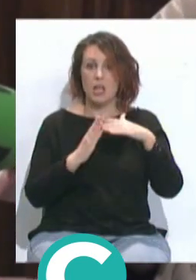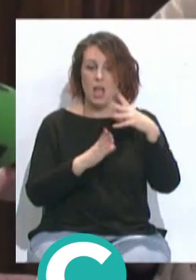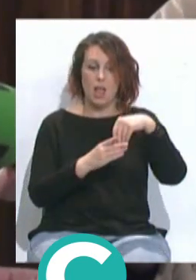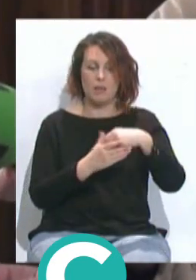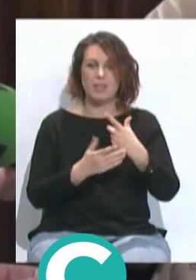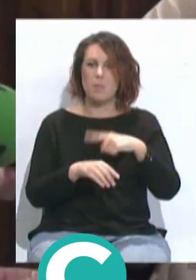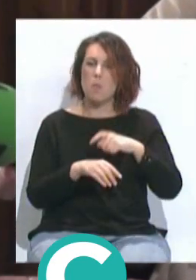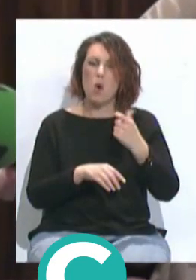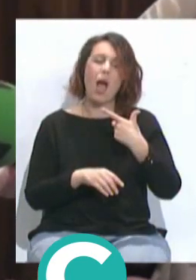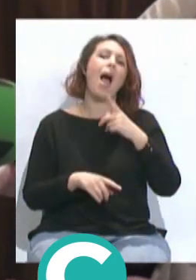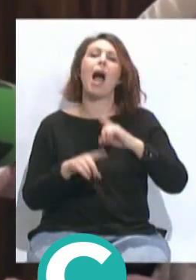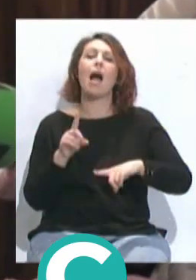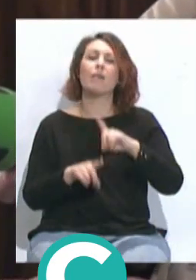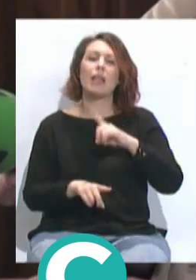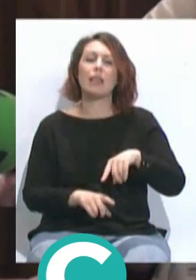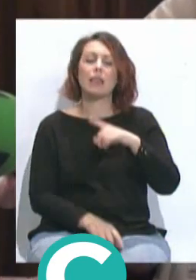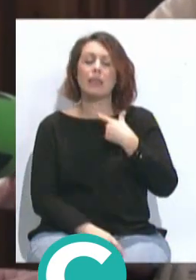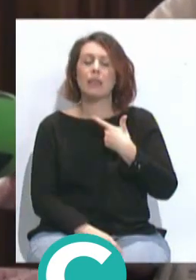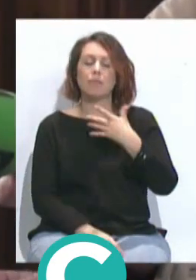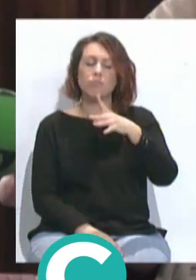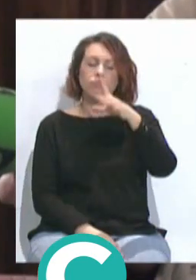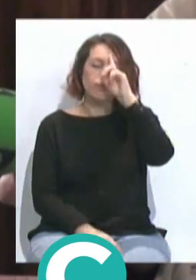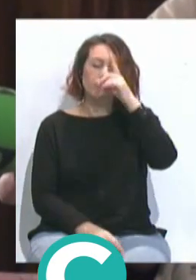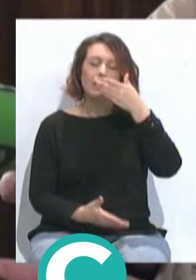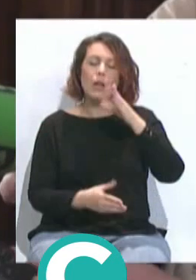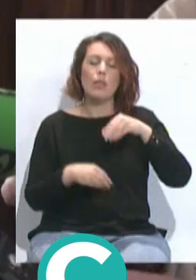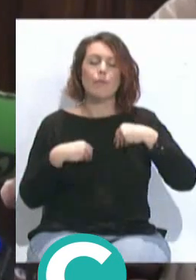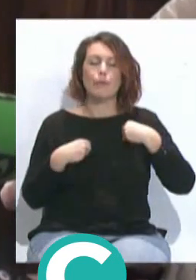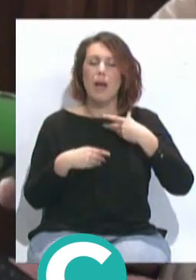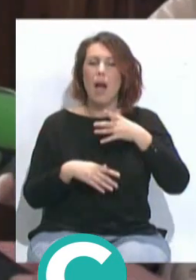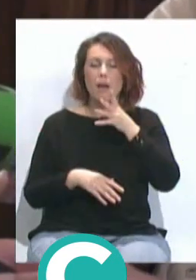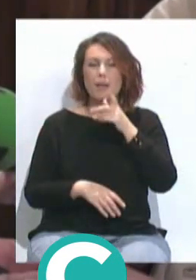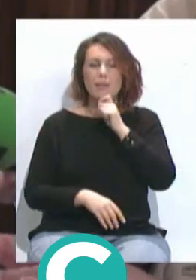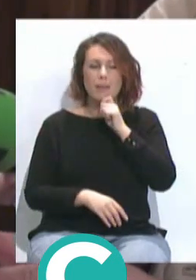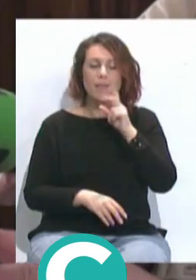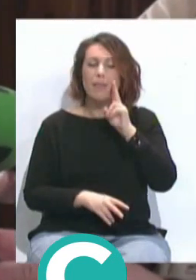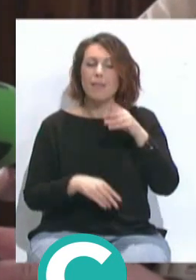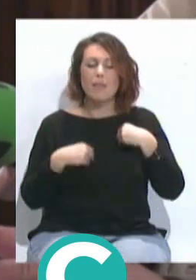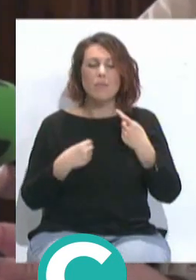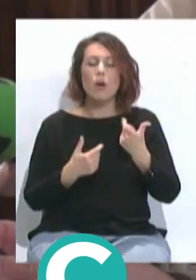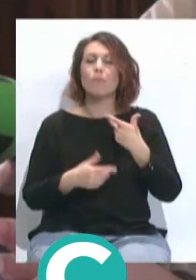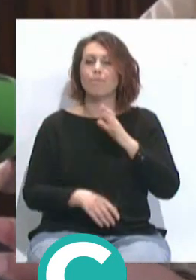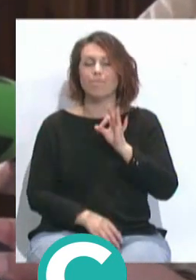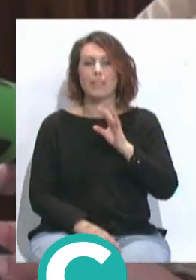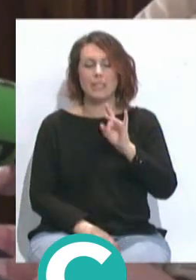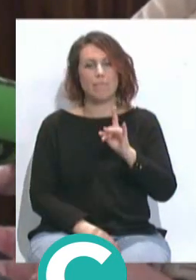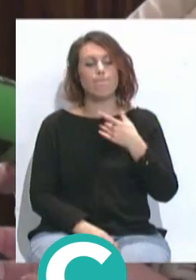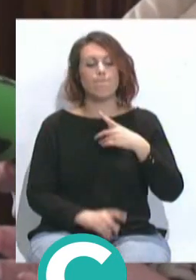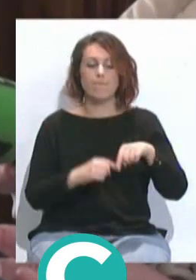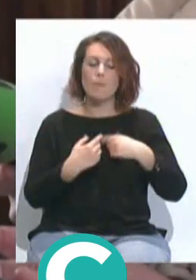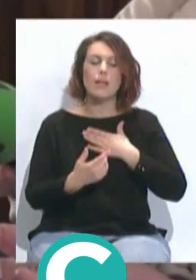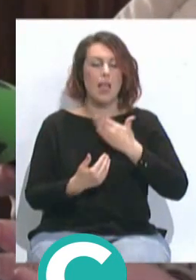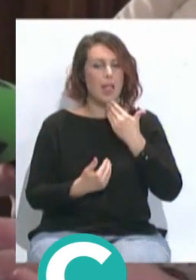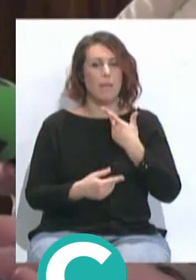hay veces que te arrepientes de no haber visto disfrutar a tus hijos y ahora a tus nietos pero la verdad que sí a mi familia y a mi padre